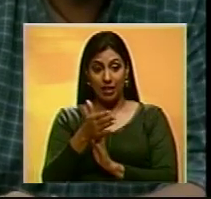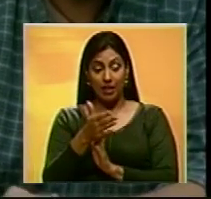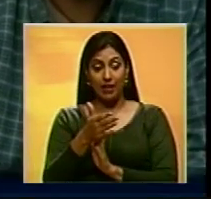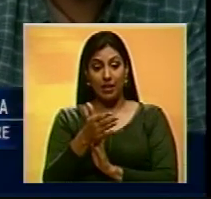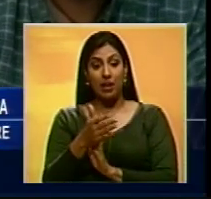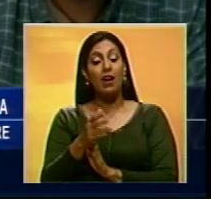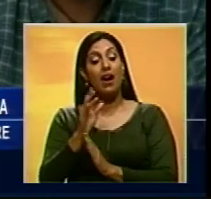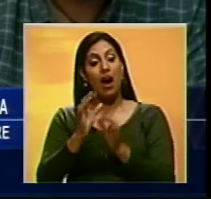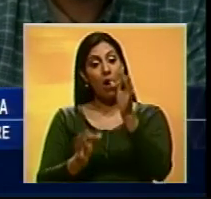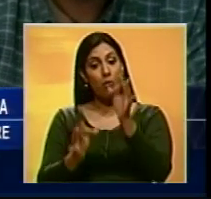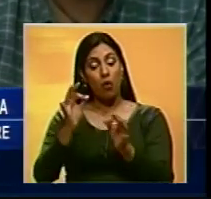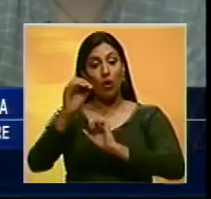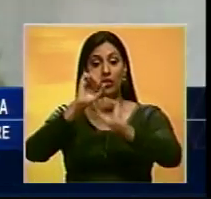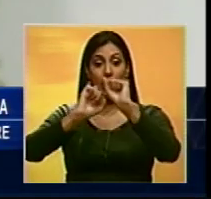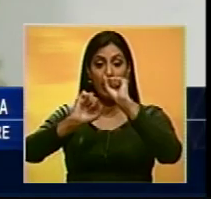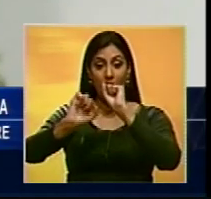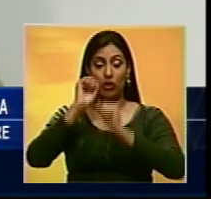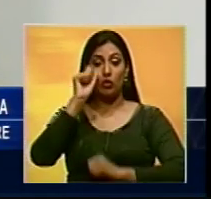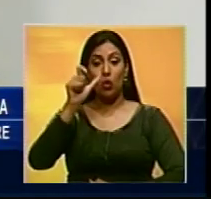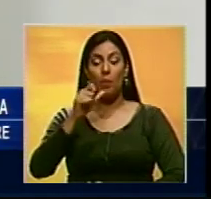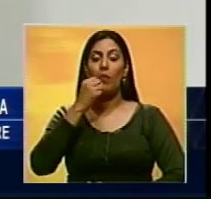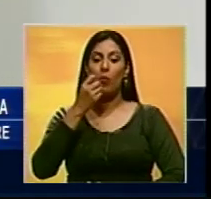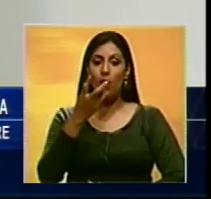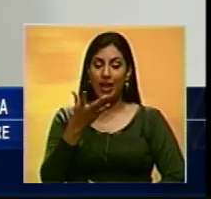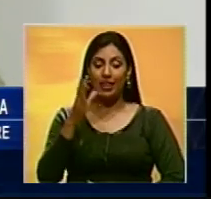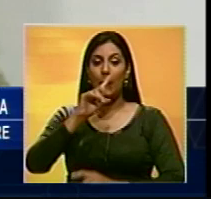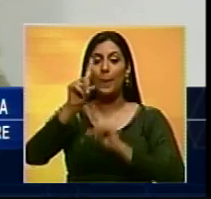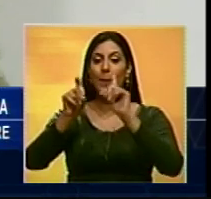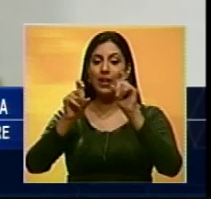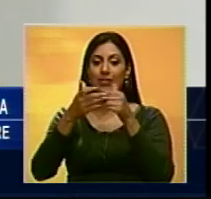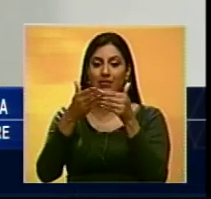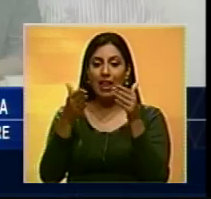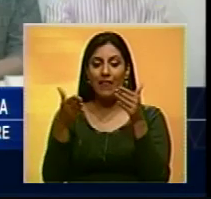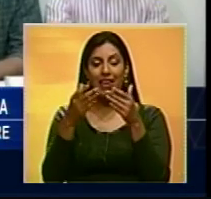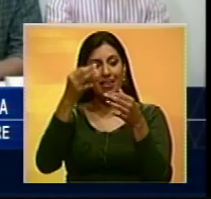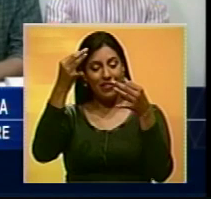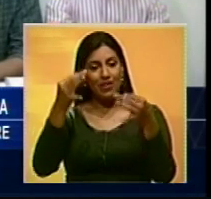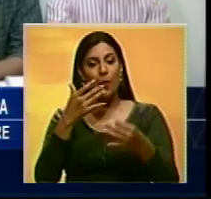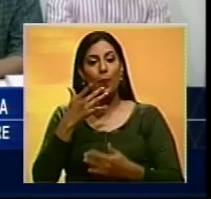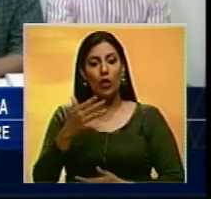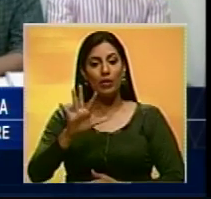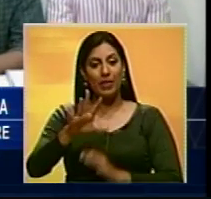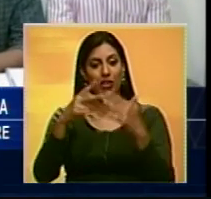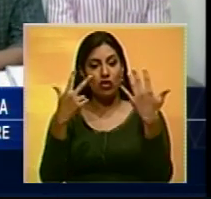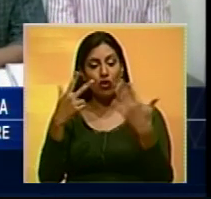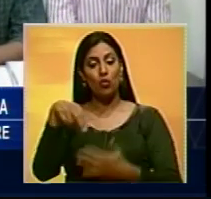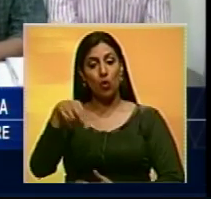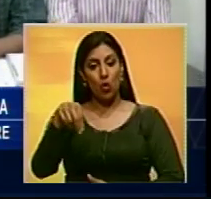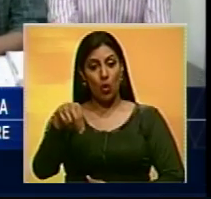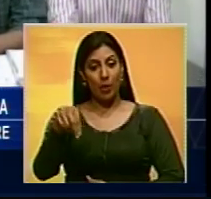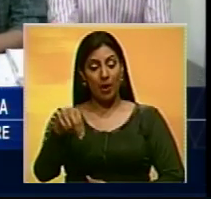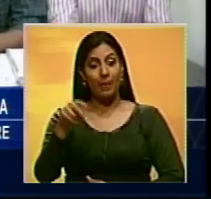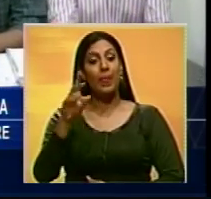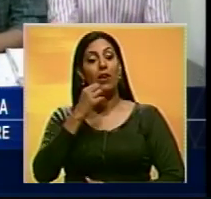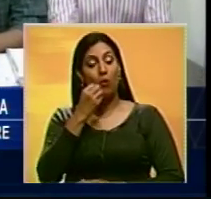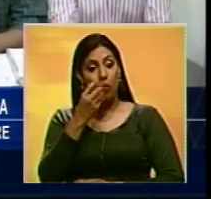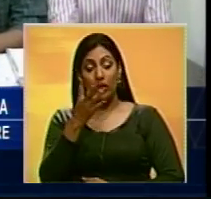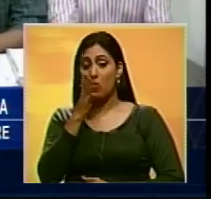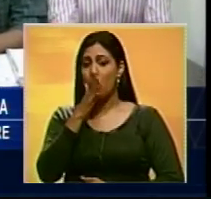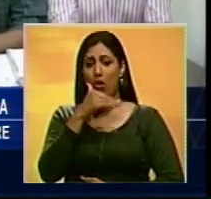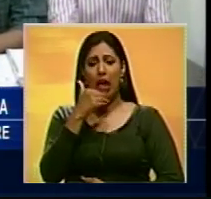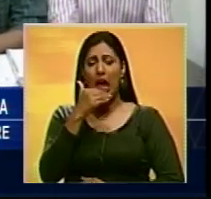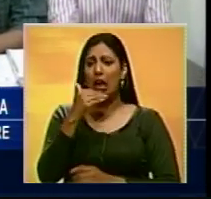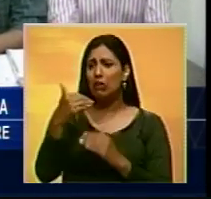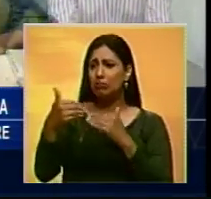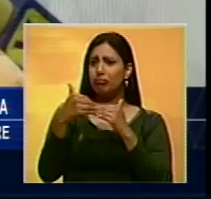Ponteniti, abogado defensor de Jatar, detalló que la audiencia preliminar fue fijada para el próximo 18 de noviembre e indicó que no existe un